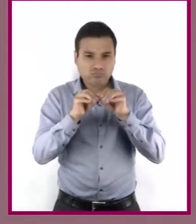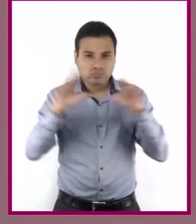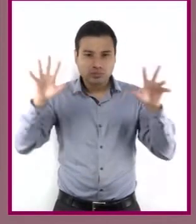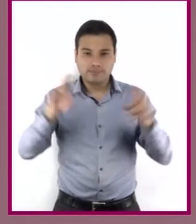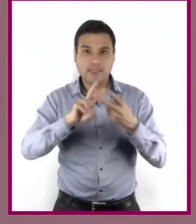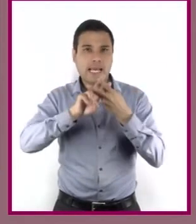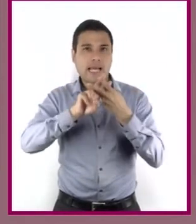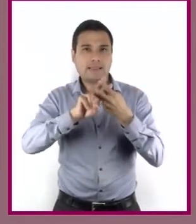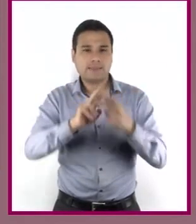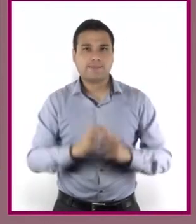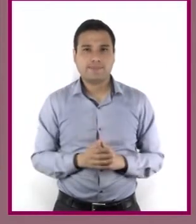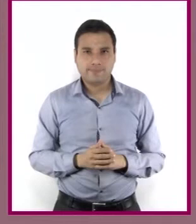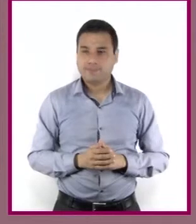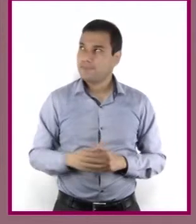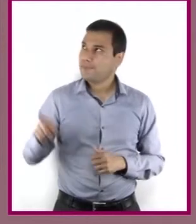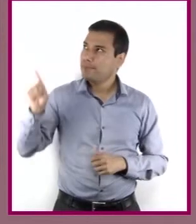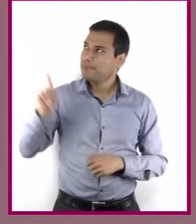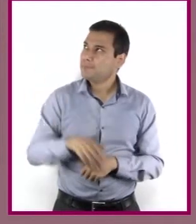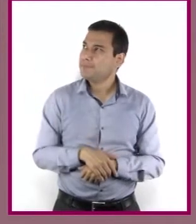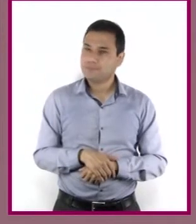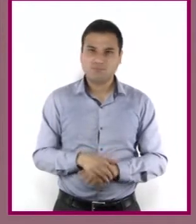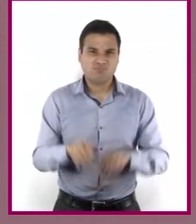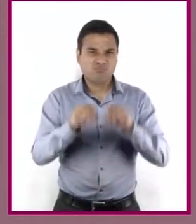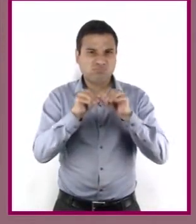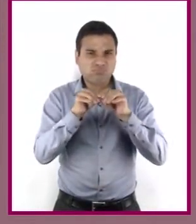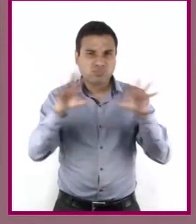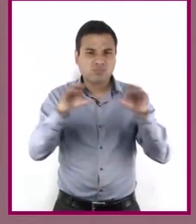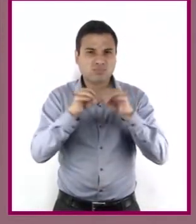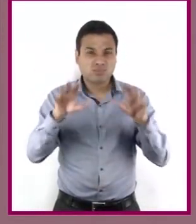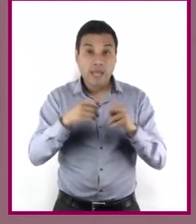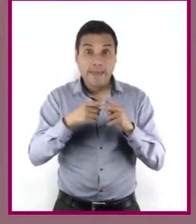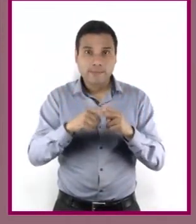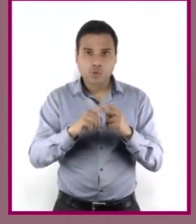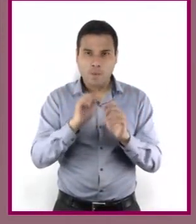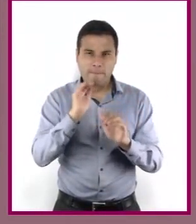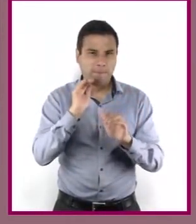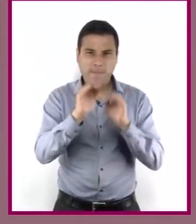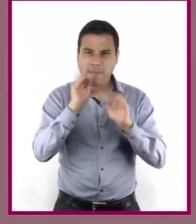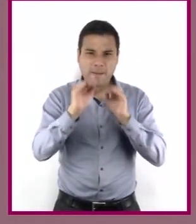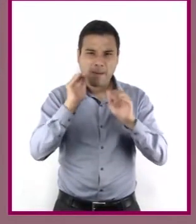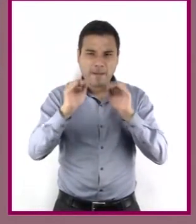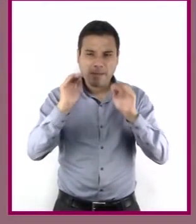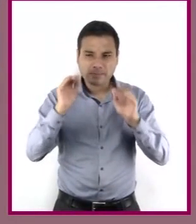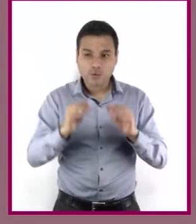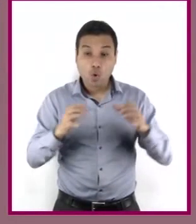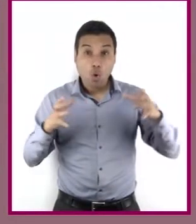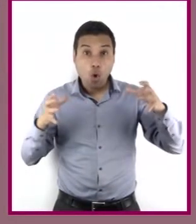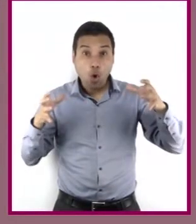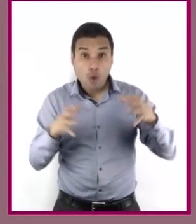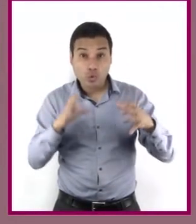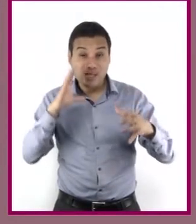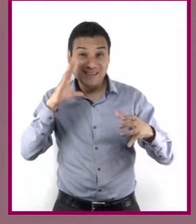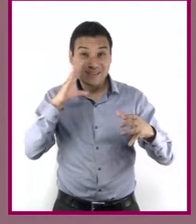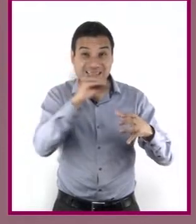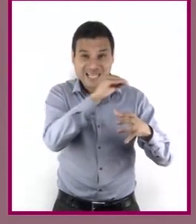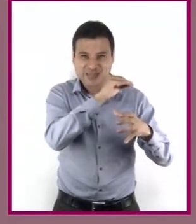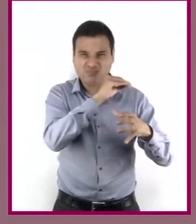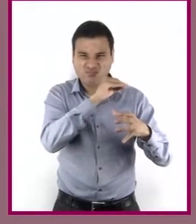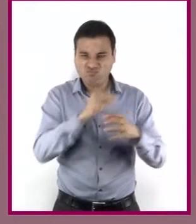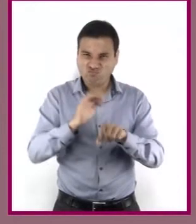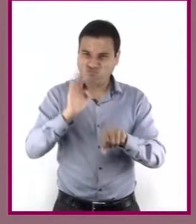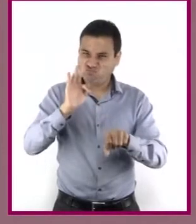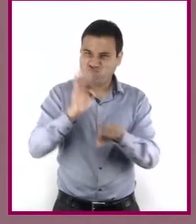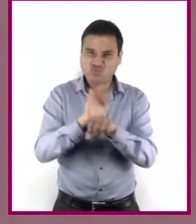etiqueta Black Lives Matter. Así, comenzó un movimiento por los derechos de la comunidad afrodescendiente frente a